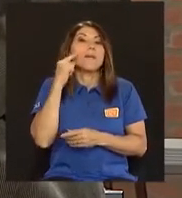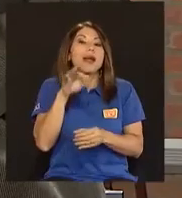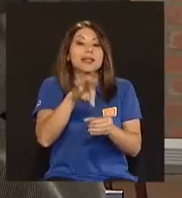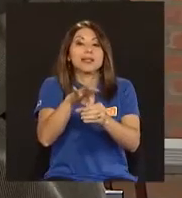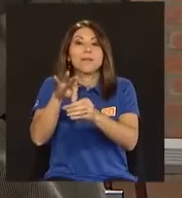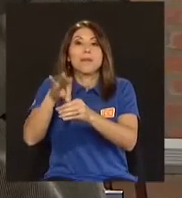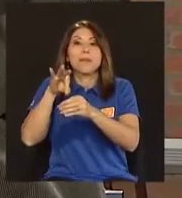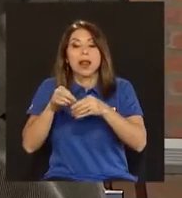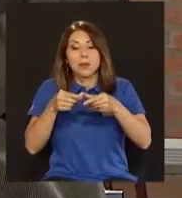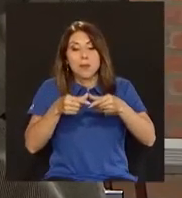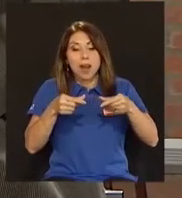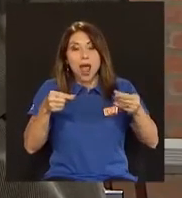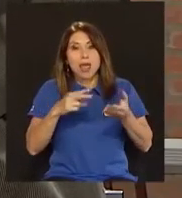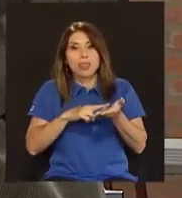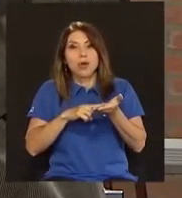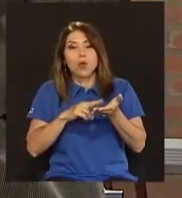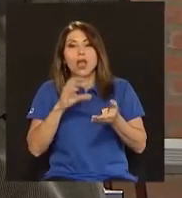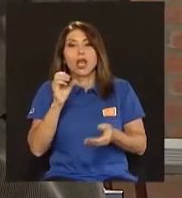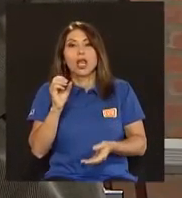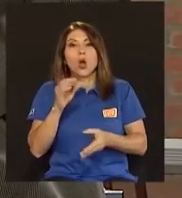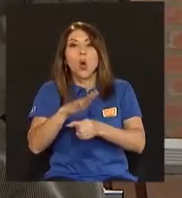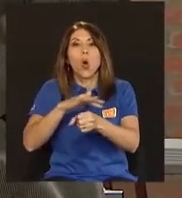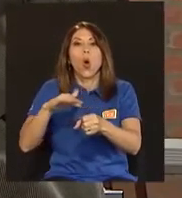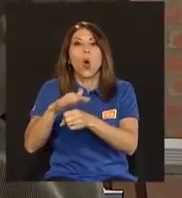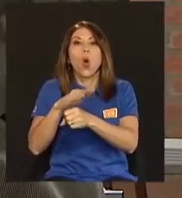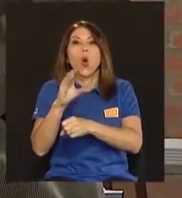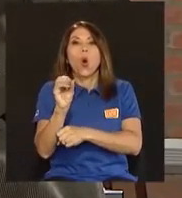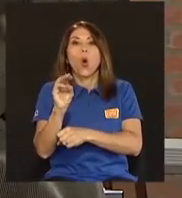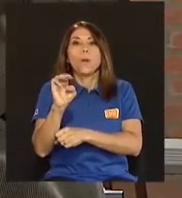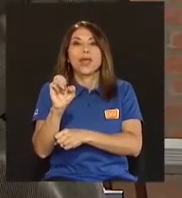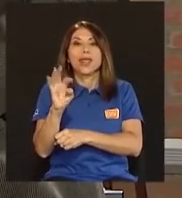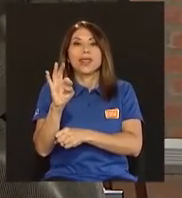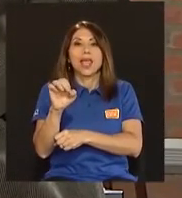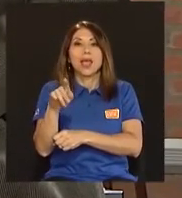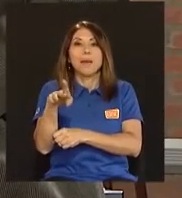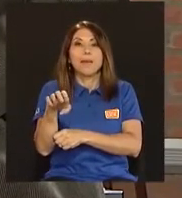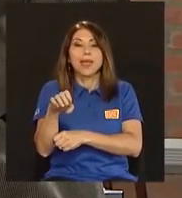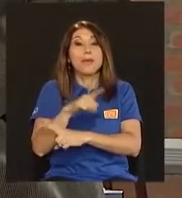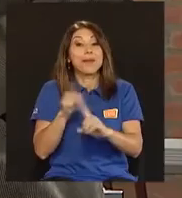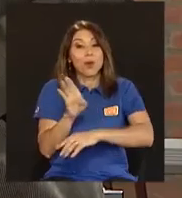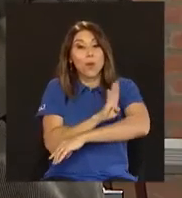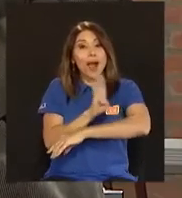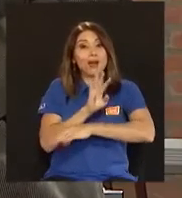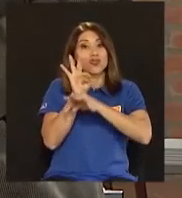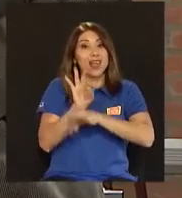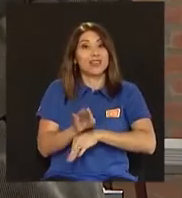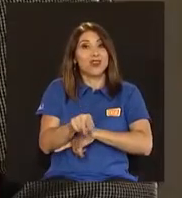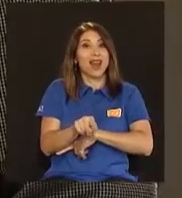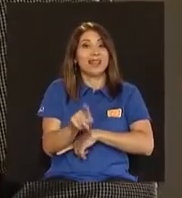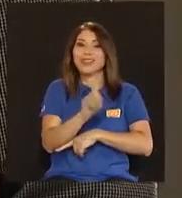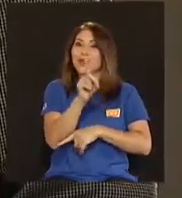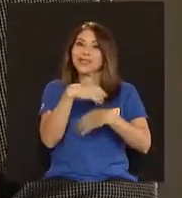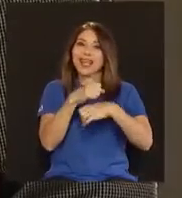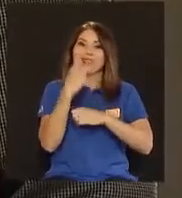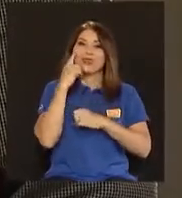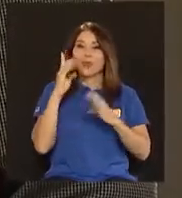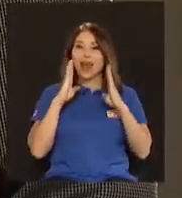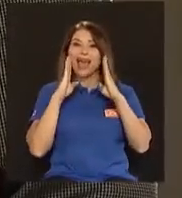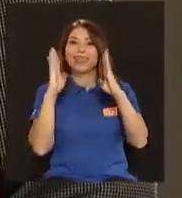sea. Los bancos convencionales no están diseñados para poder atender ese tipo de crédito. Y